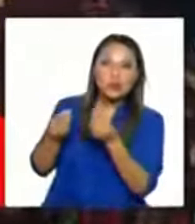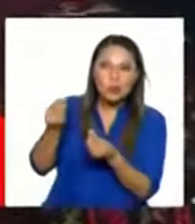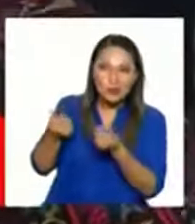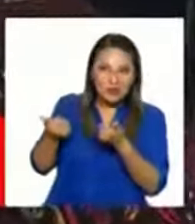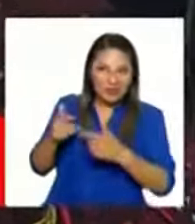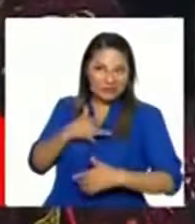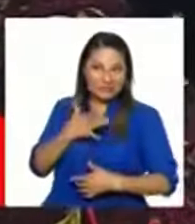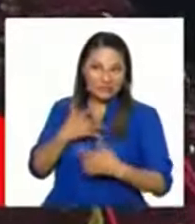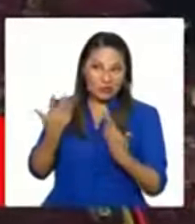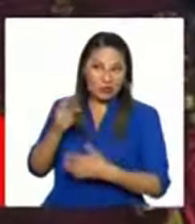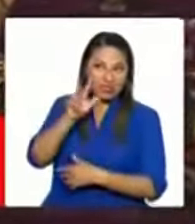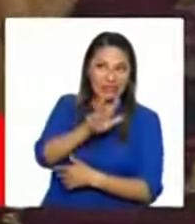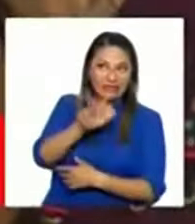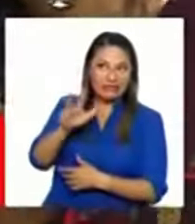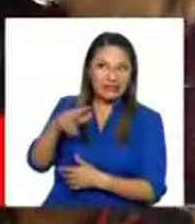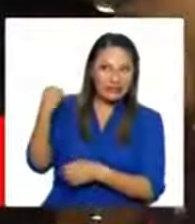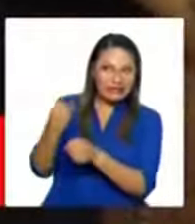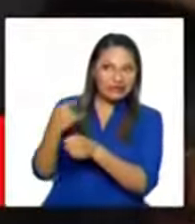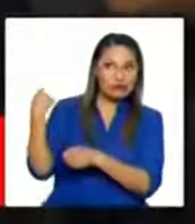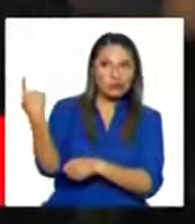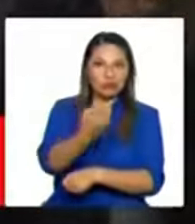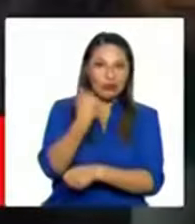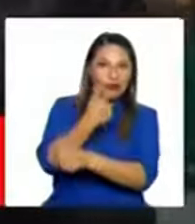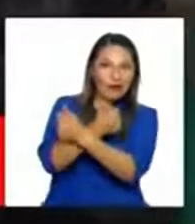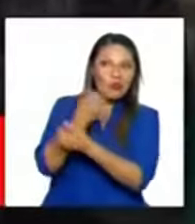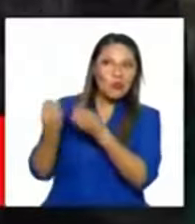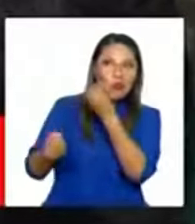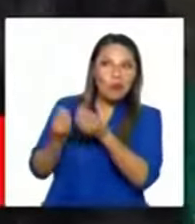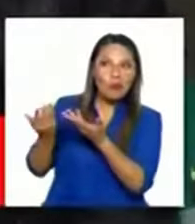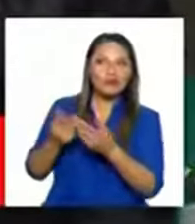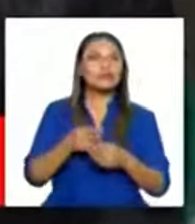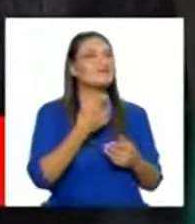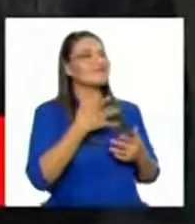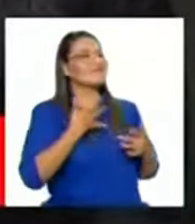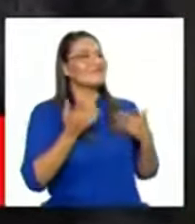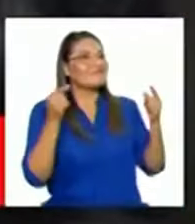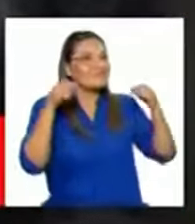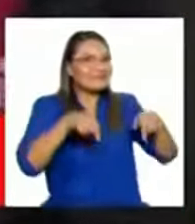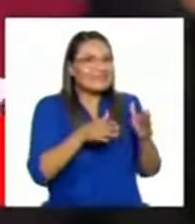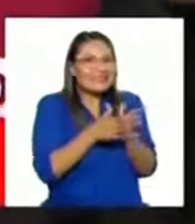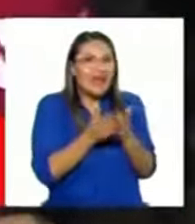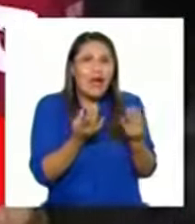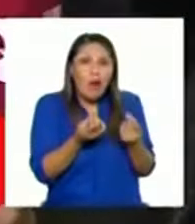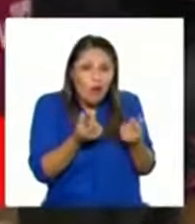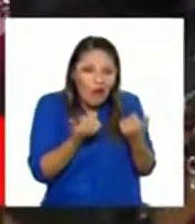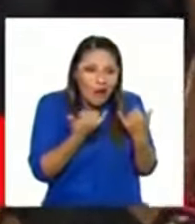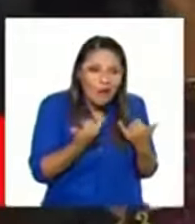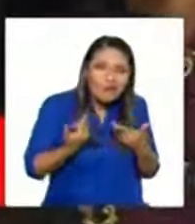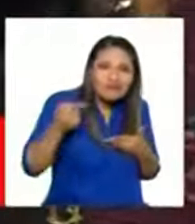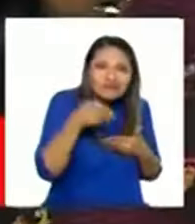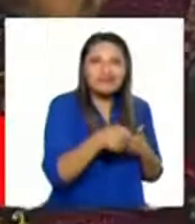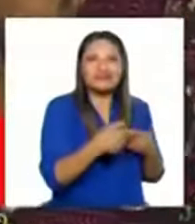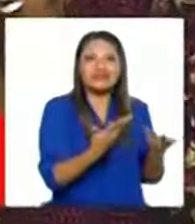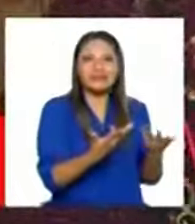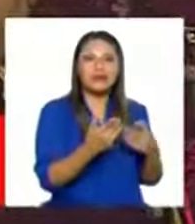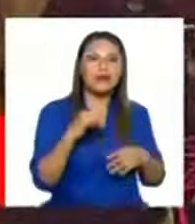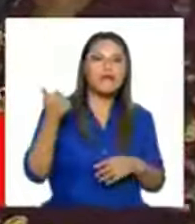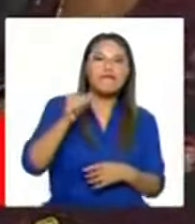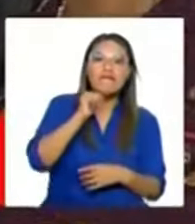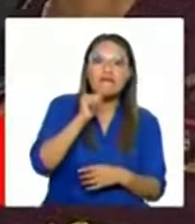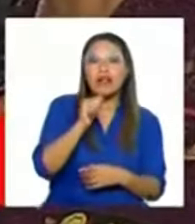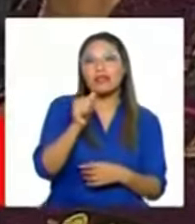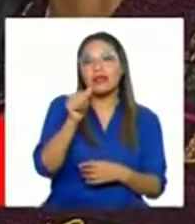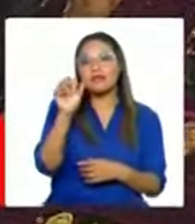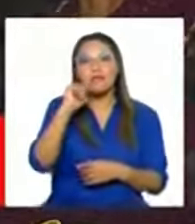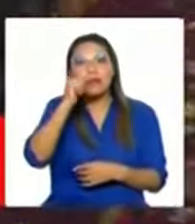ciudad de las 33 iglesias? Acabamos de llegar y esperamos disfrutar de todas sus actividades. Ay, está. Aún queda mañana y el viernes y el sábado y el domingo,